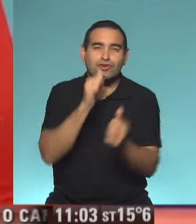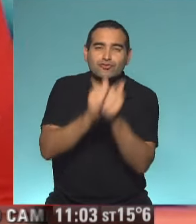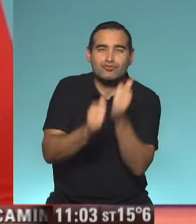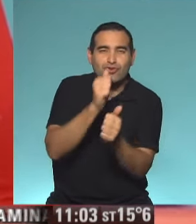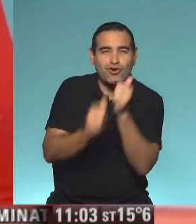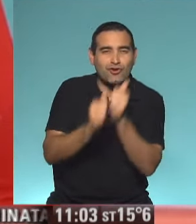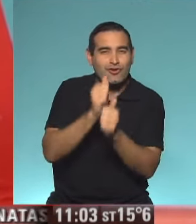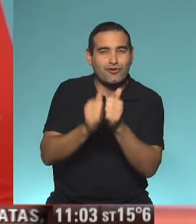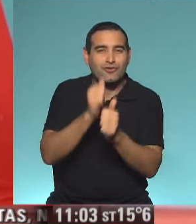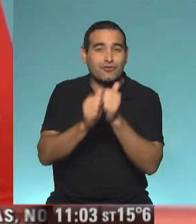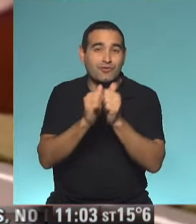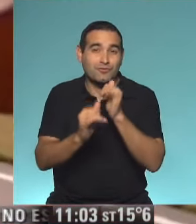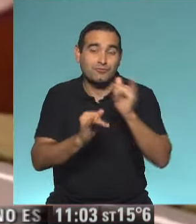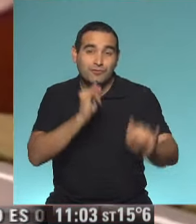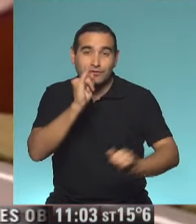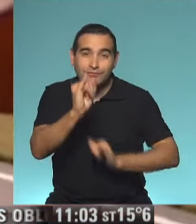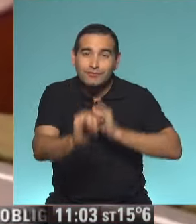para acercarte,